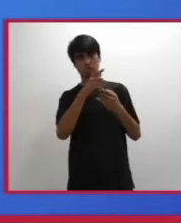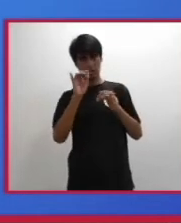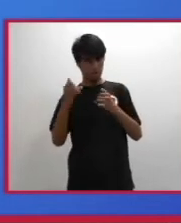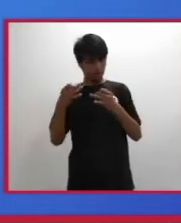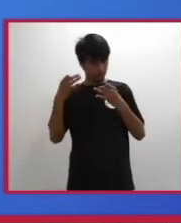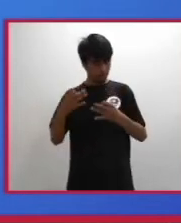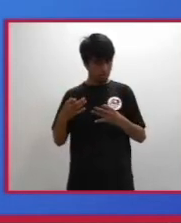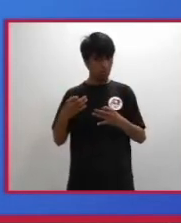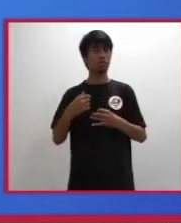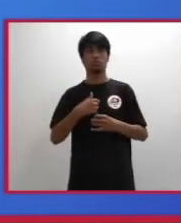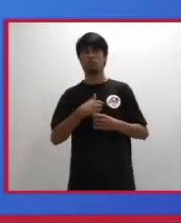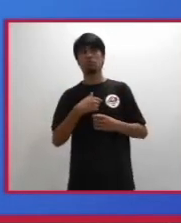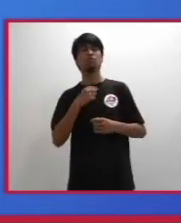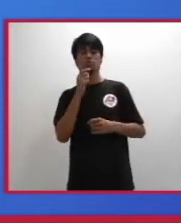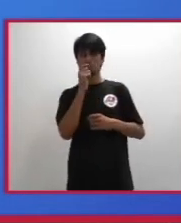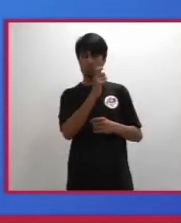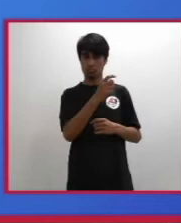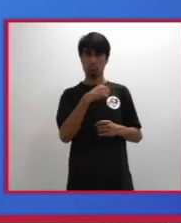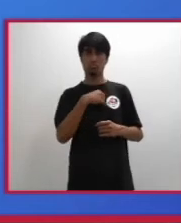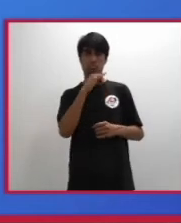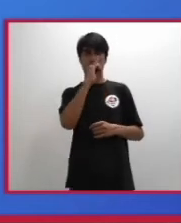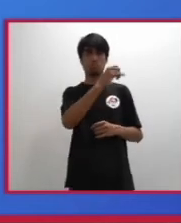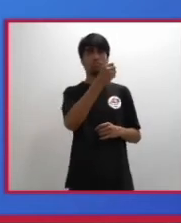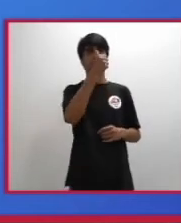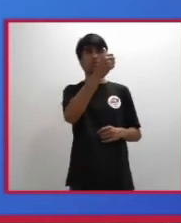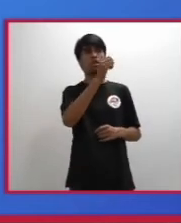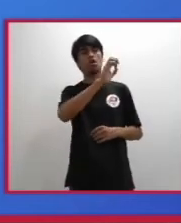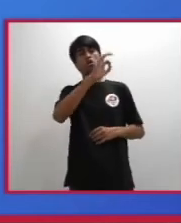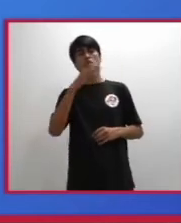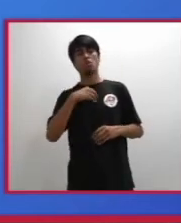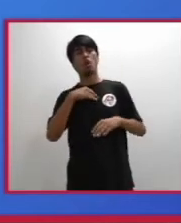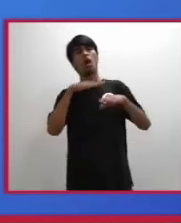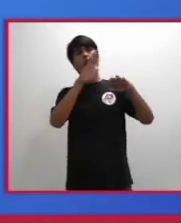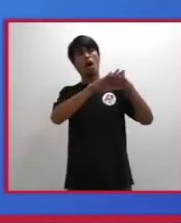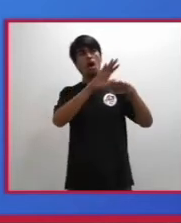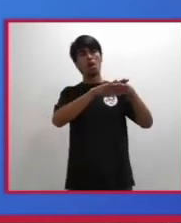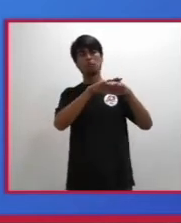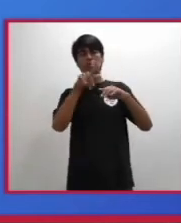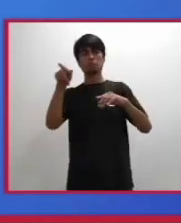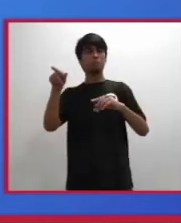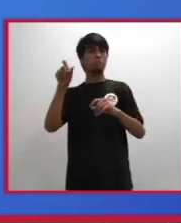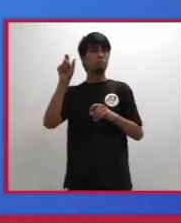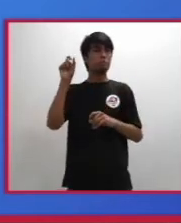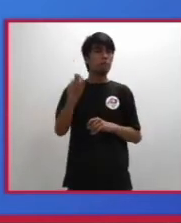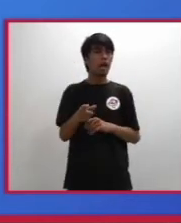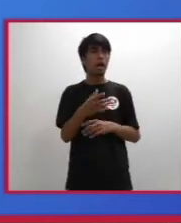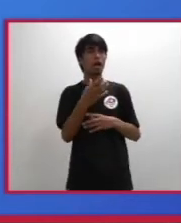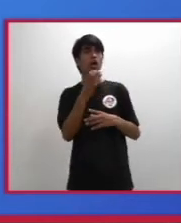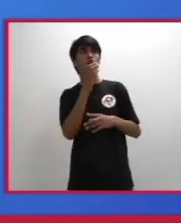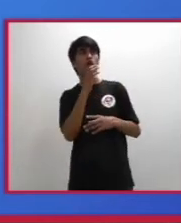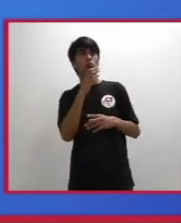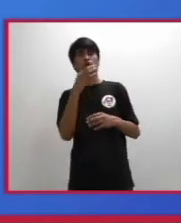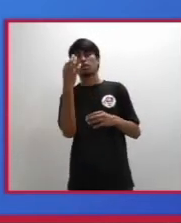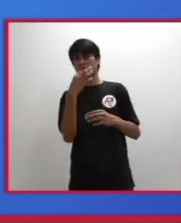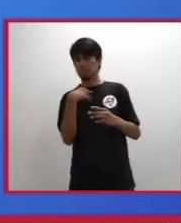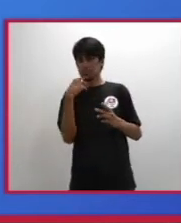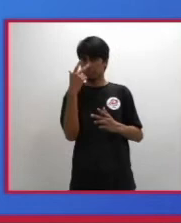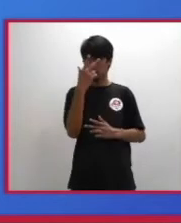debe encontrar la causa del por qué se dieron esas situaciones. Se